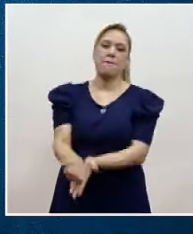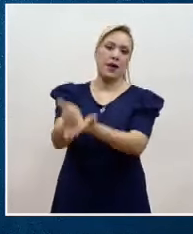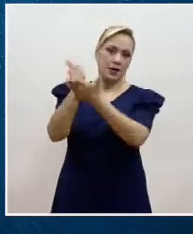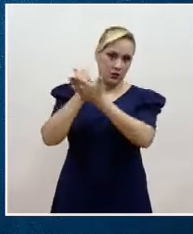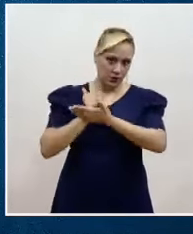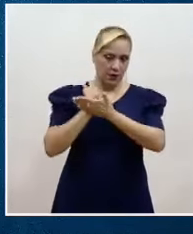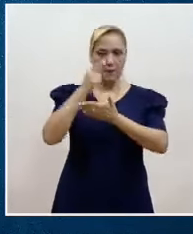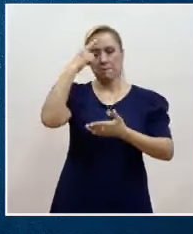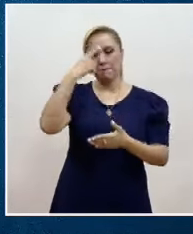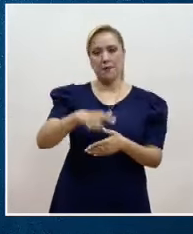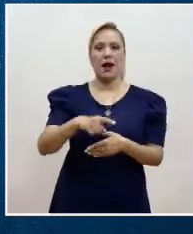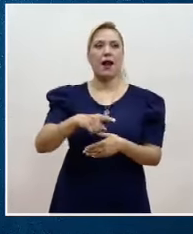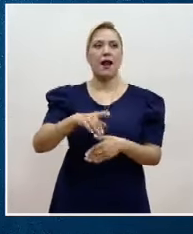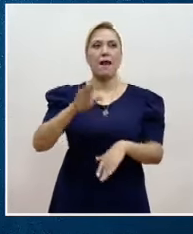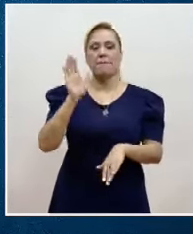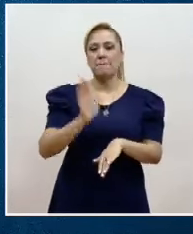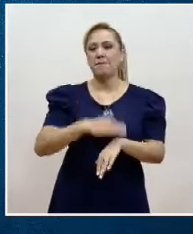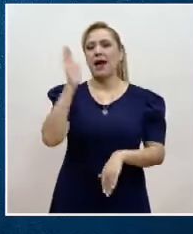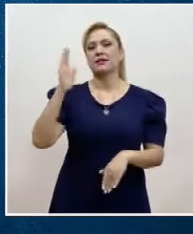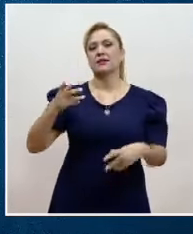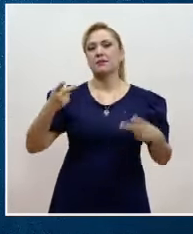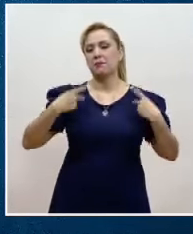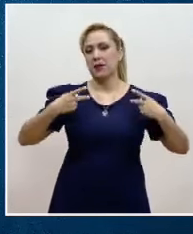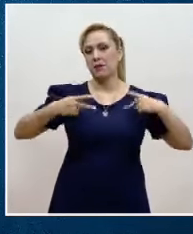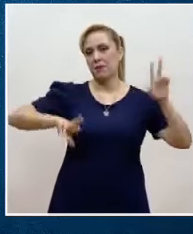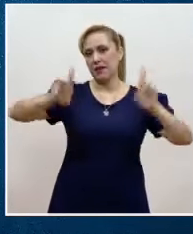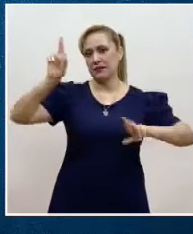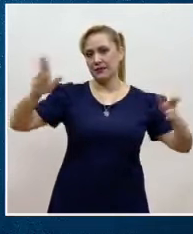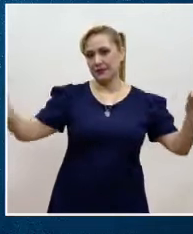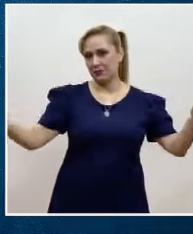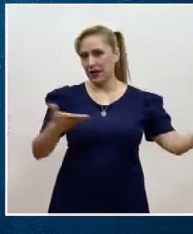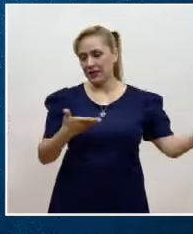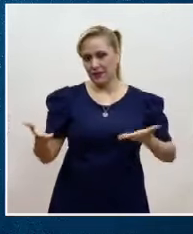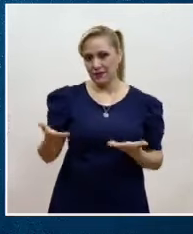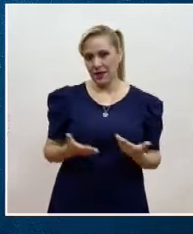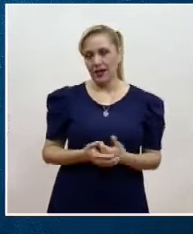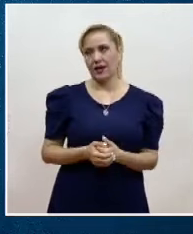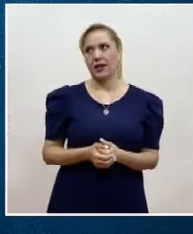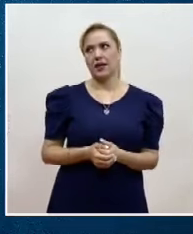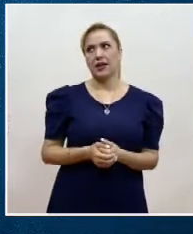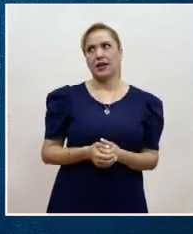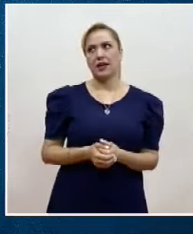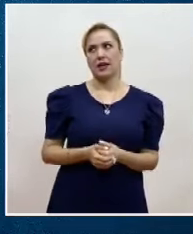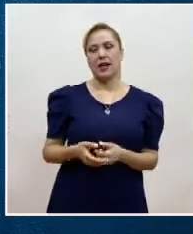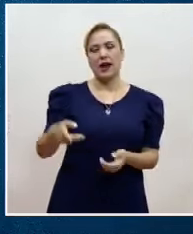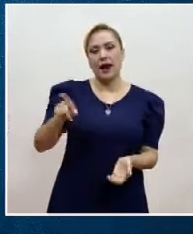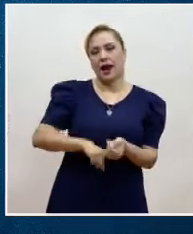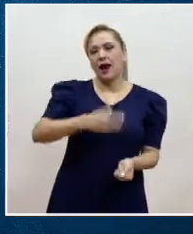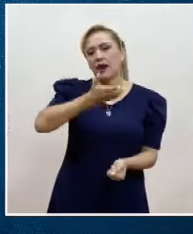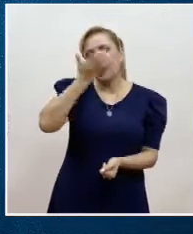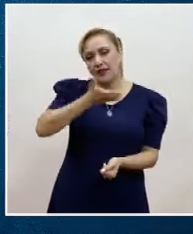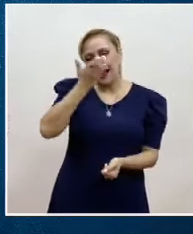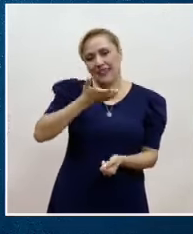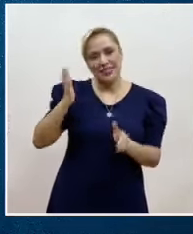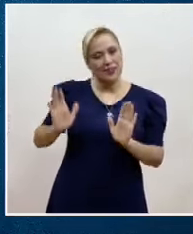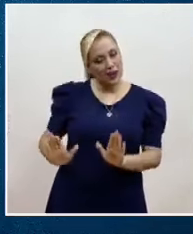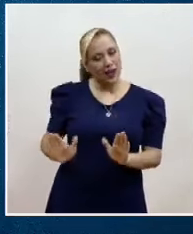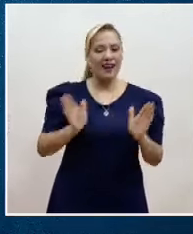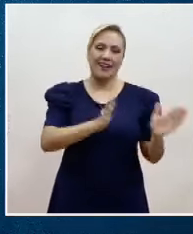caminos para una justicia más participativa, Claro. ¿no? No tanto desde la perspectiva tradicional, sino